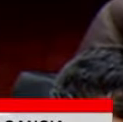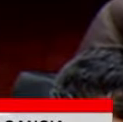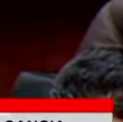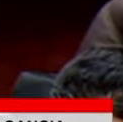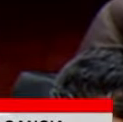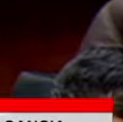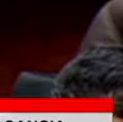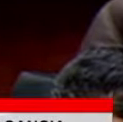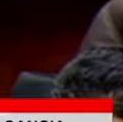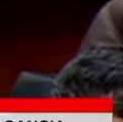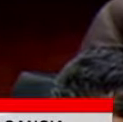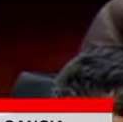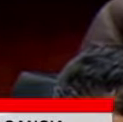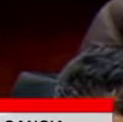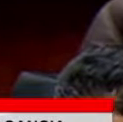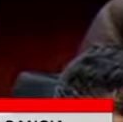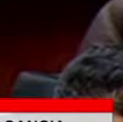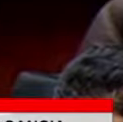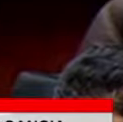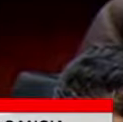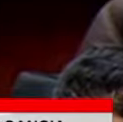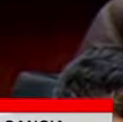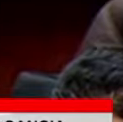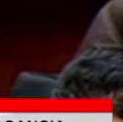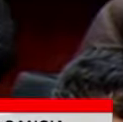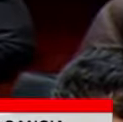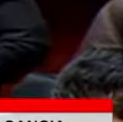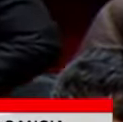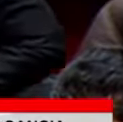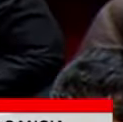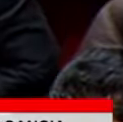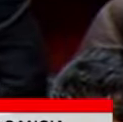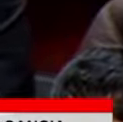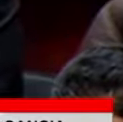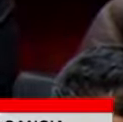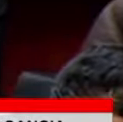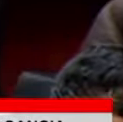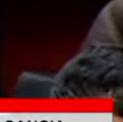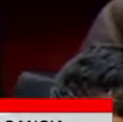Ministros o se efectúa su publicación, lo que ocurra primero.